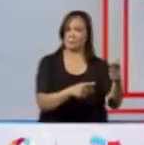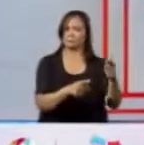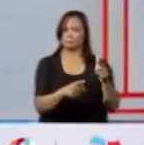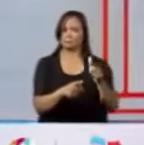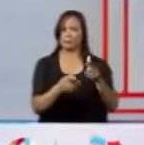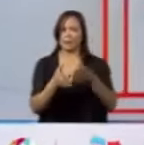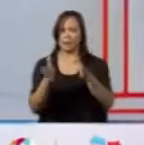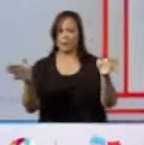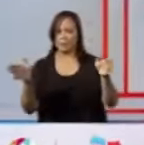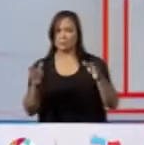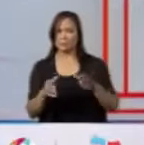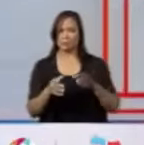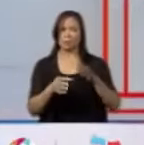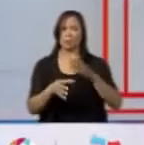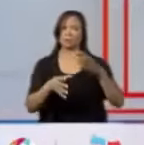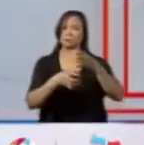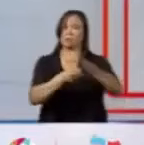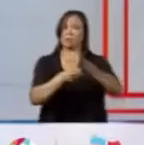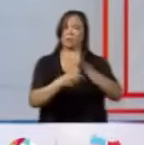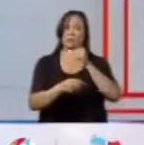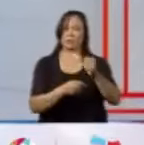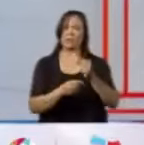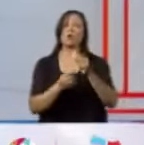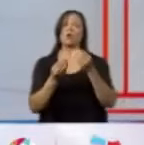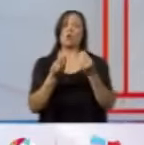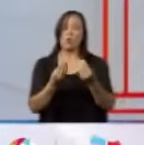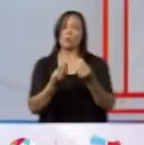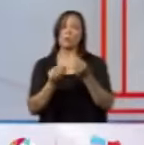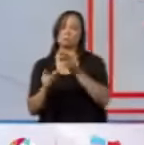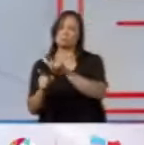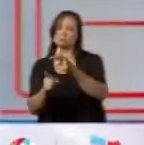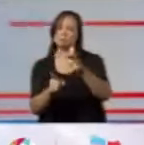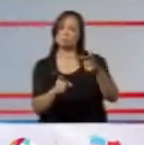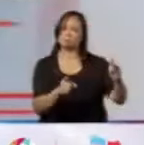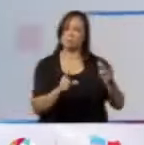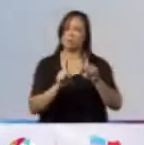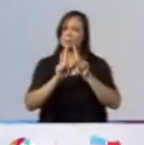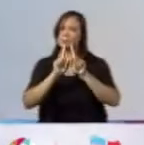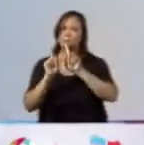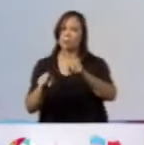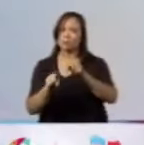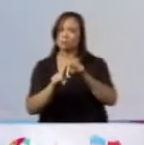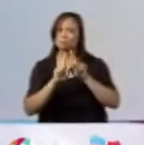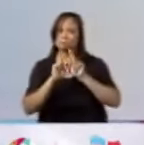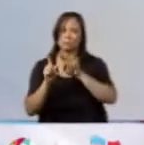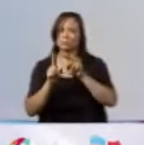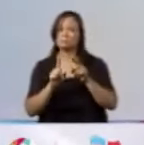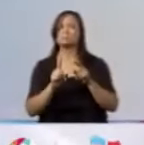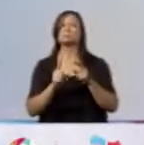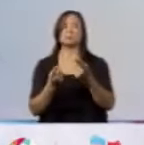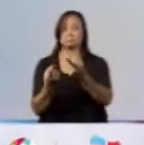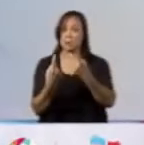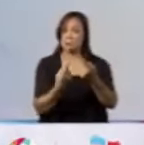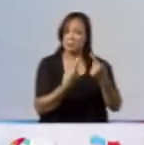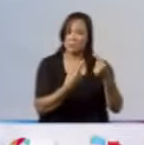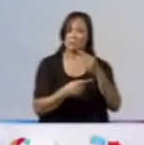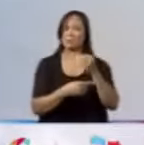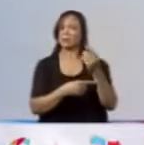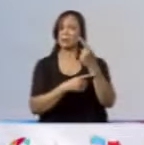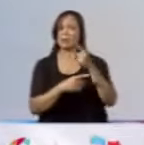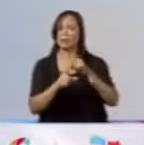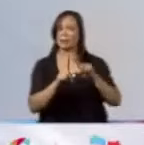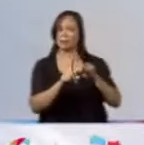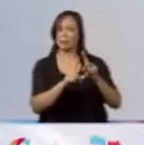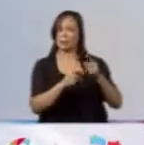a apertura, conclusión y orden en que responderán las preguntas. Para iniciar y finalizar los debates,